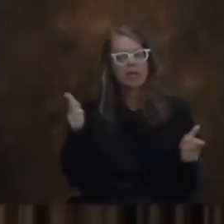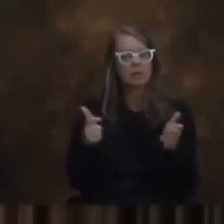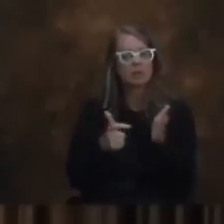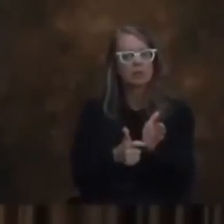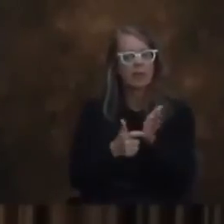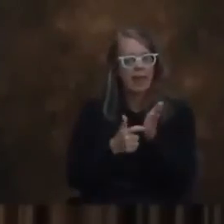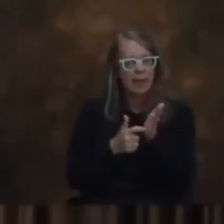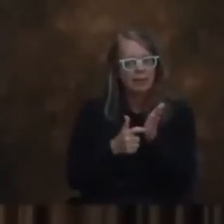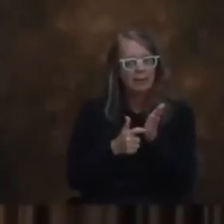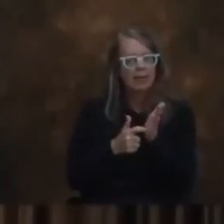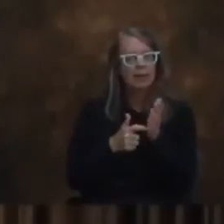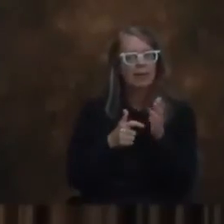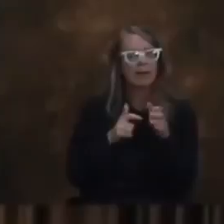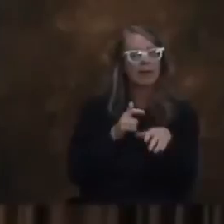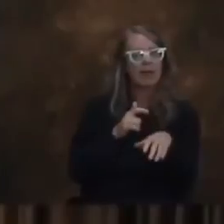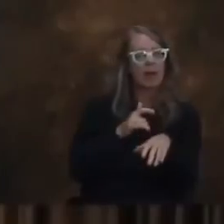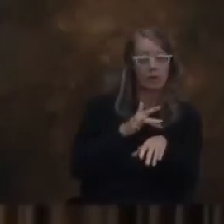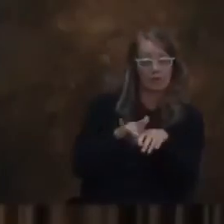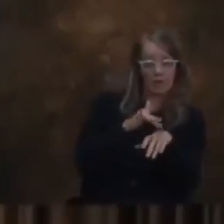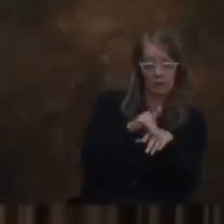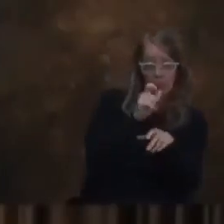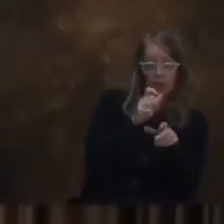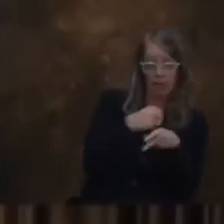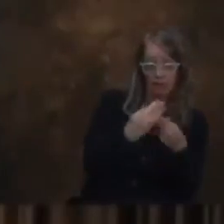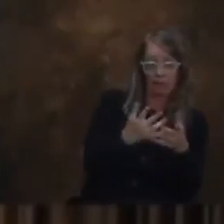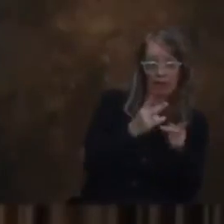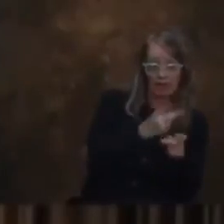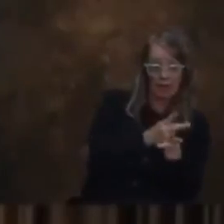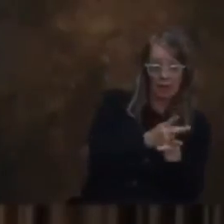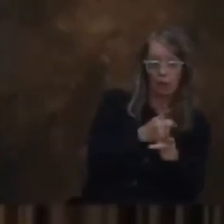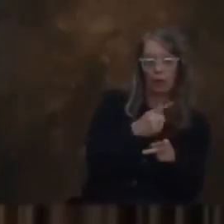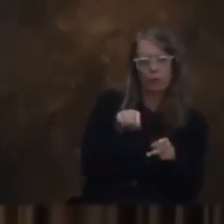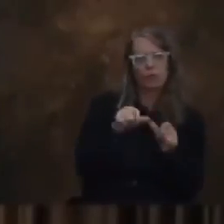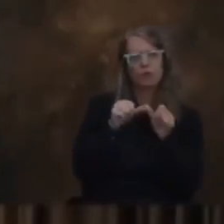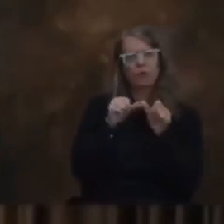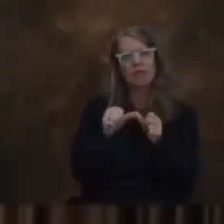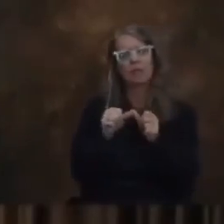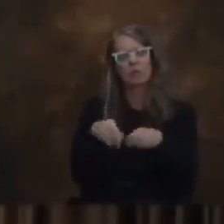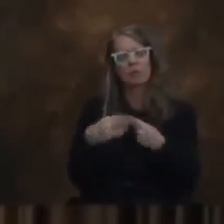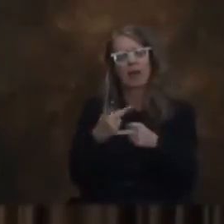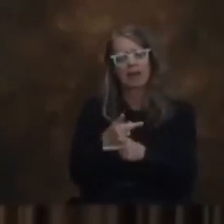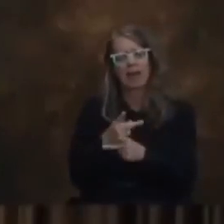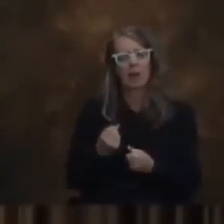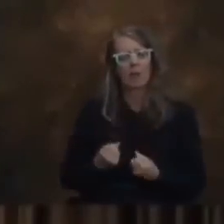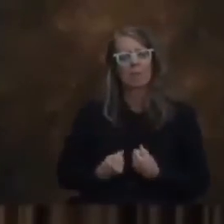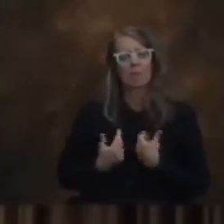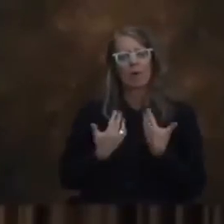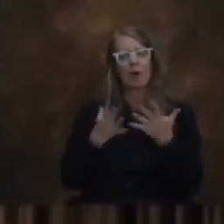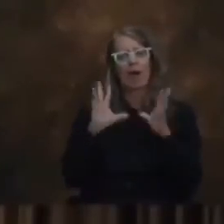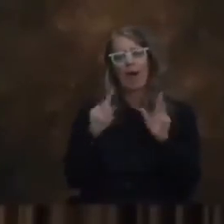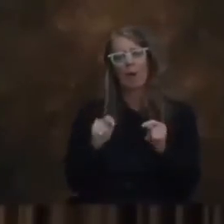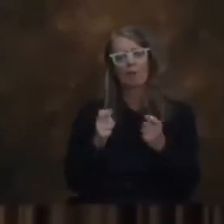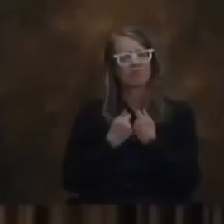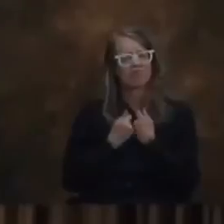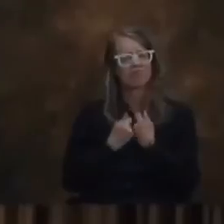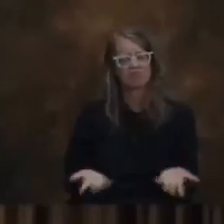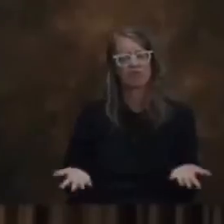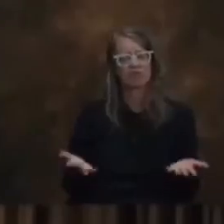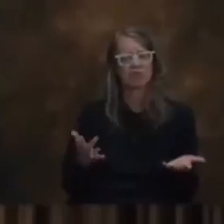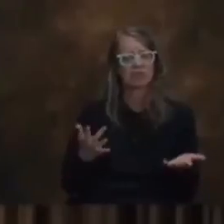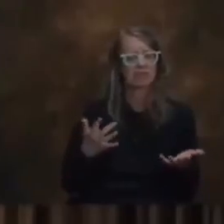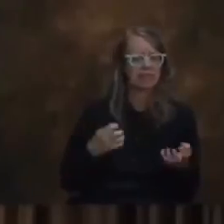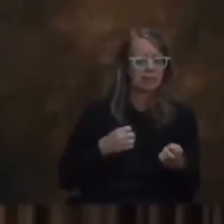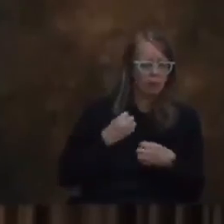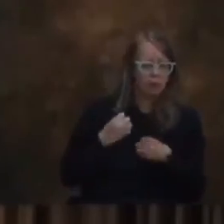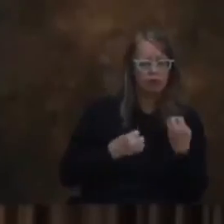es el problema afecta no solamente las personas que tienen kobe sino las demás personas que usan nuestro sistema así que